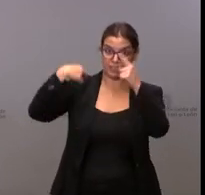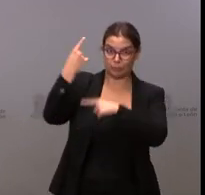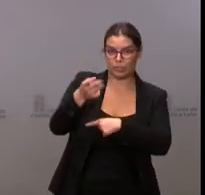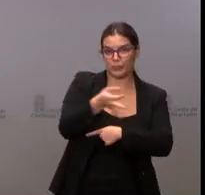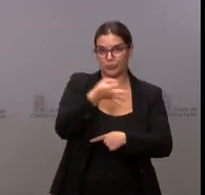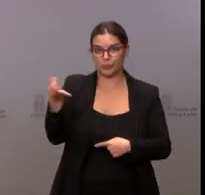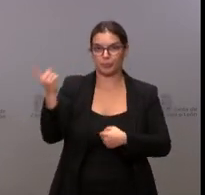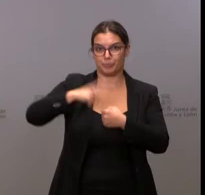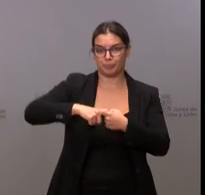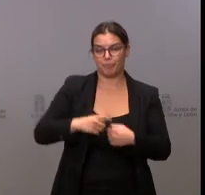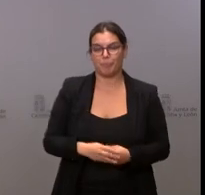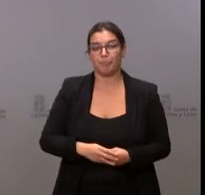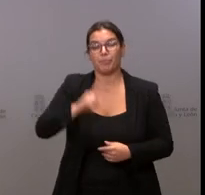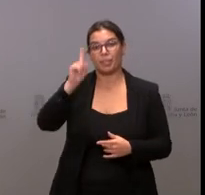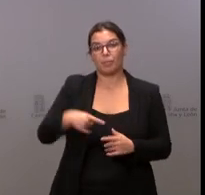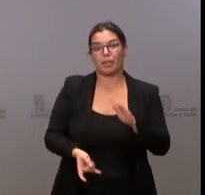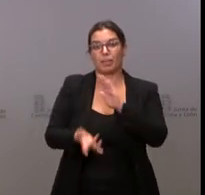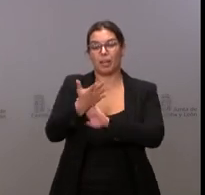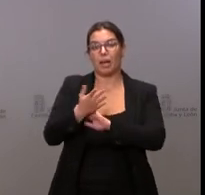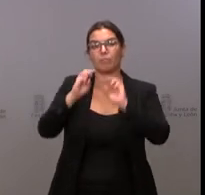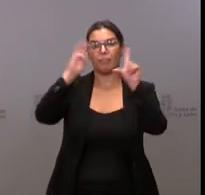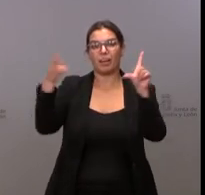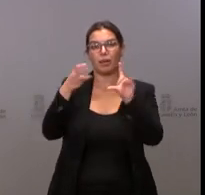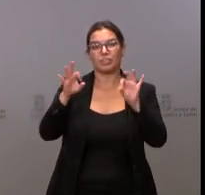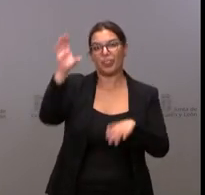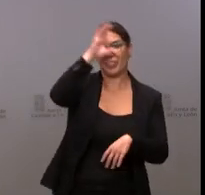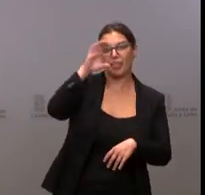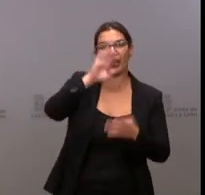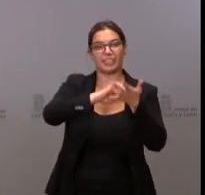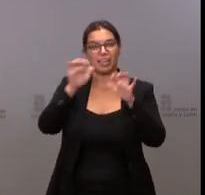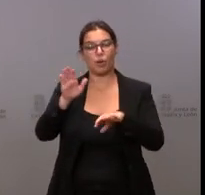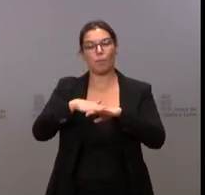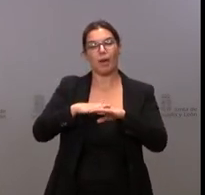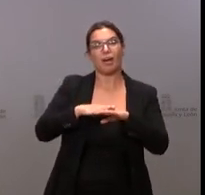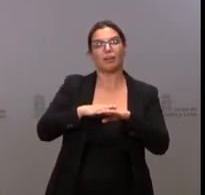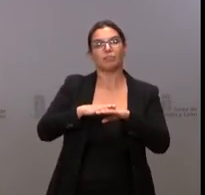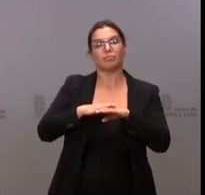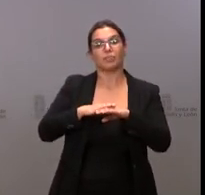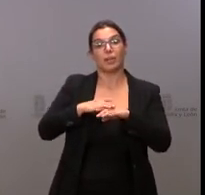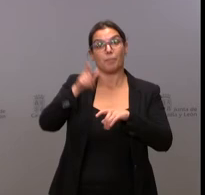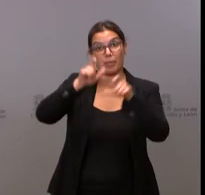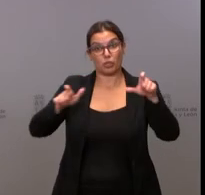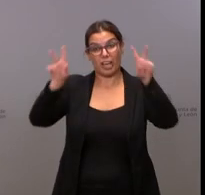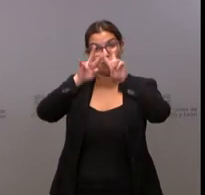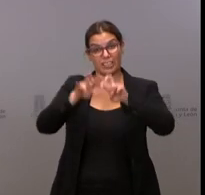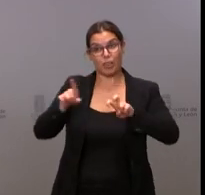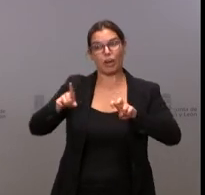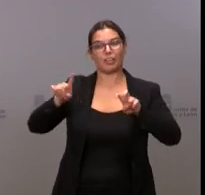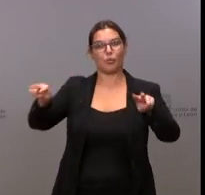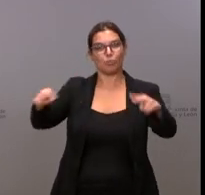vamos a poner en marcha el portal de ciencia de castilla y león que dará visibilidad a nuestros investigadores